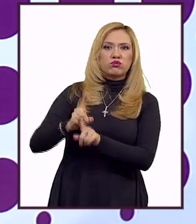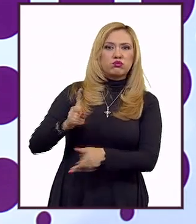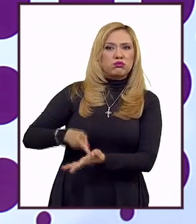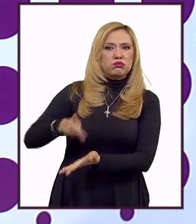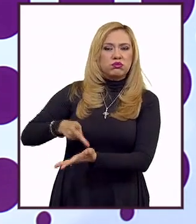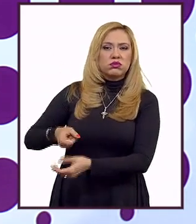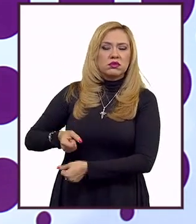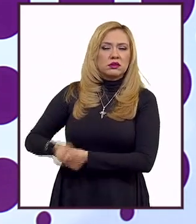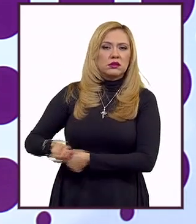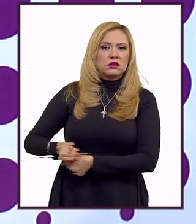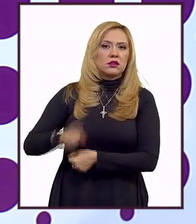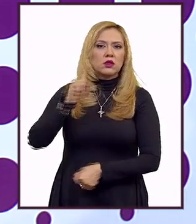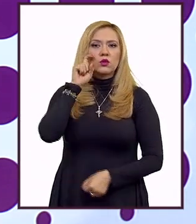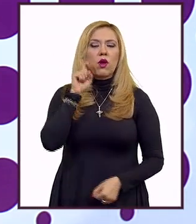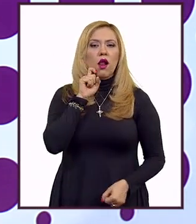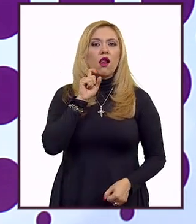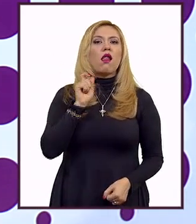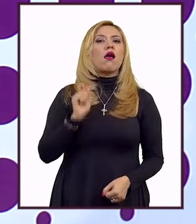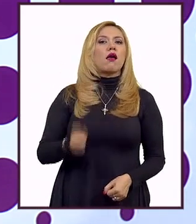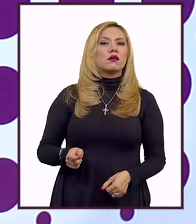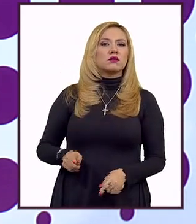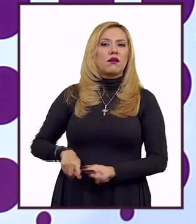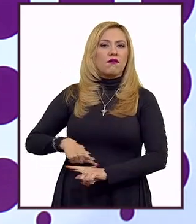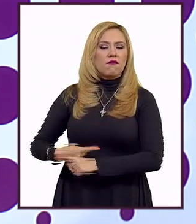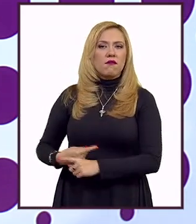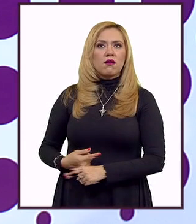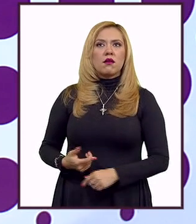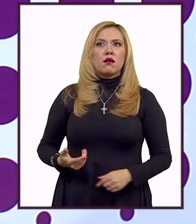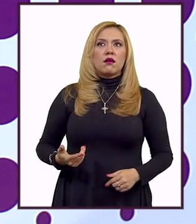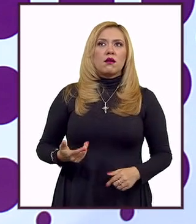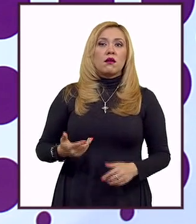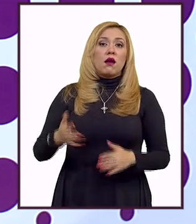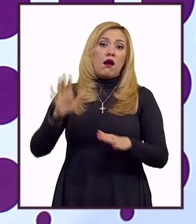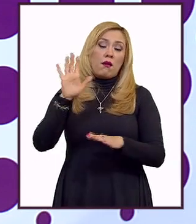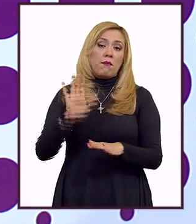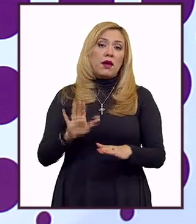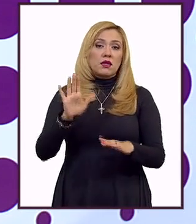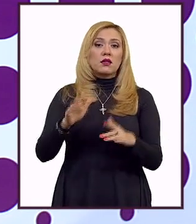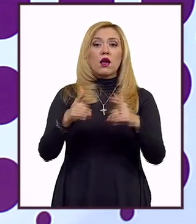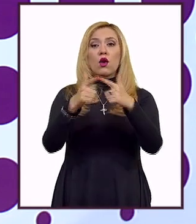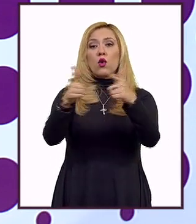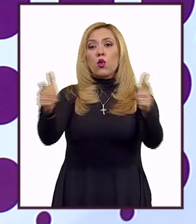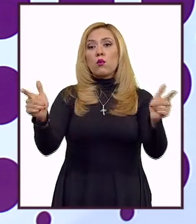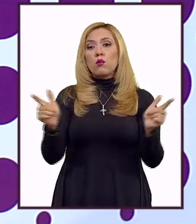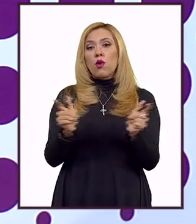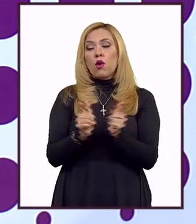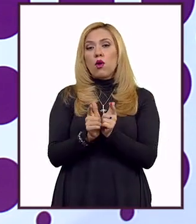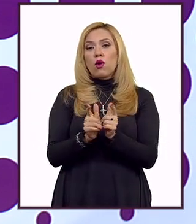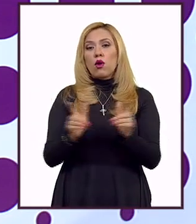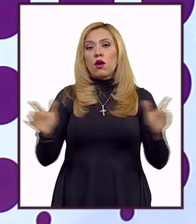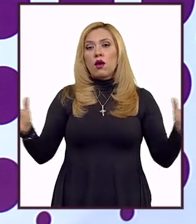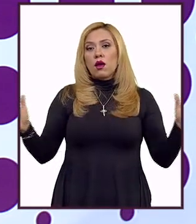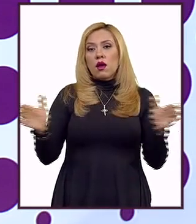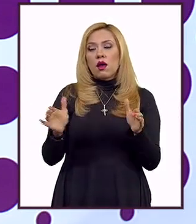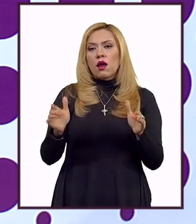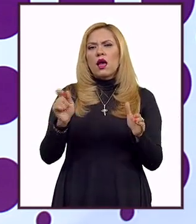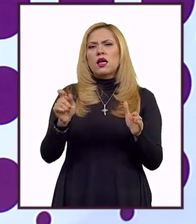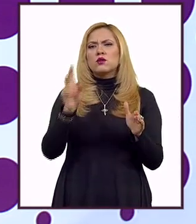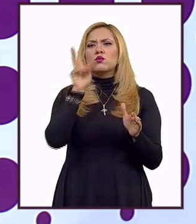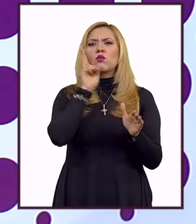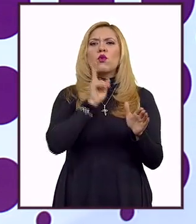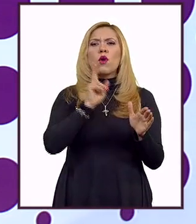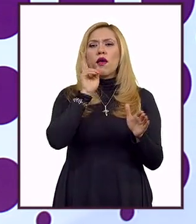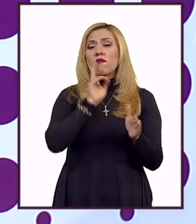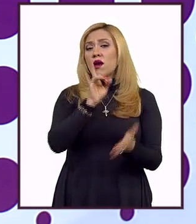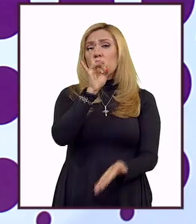la tortura se establece muchas veces en grupos cerrados donde la prueba es exclusivamente el